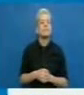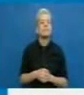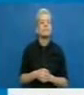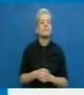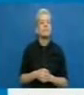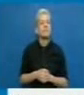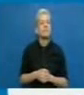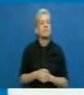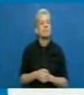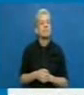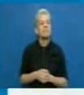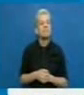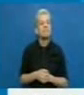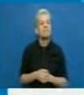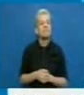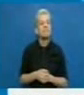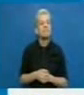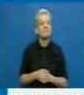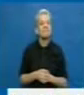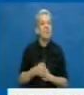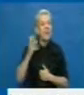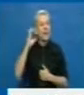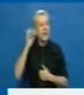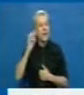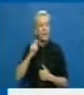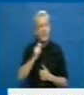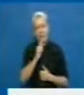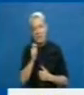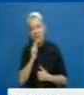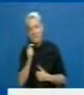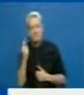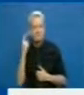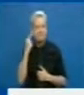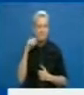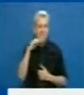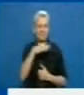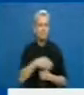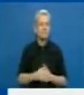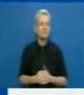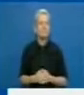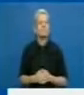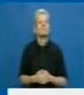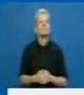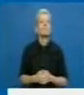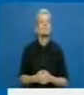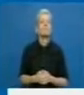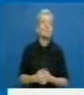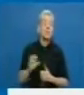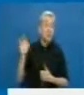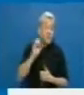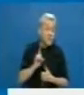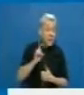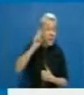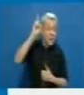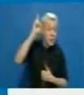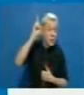que permitan que todos nos desarrollemos, ¿no? Por eso nos vamos a juntar 10 gobernadores junto con el presidente de la Nación del Norte Grande, a los efectos